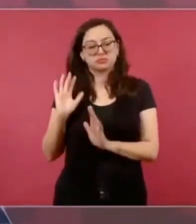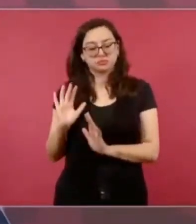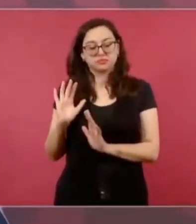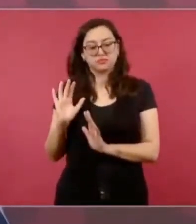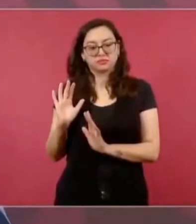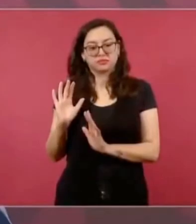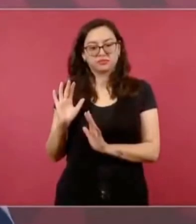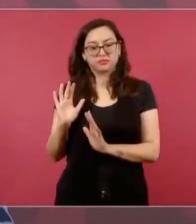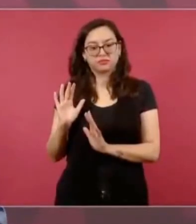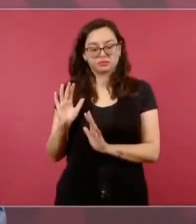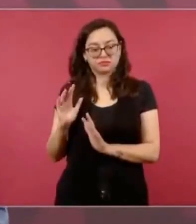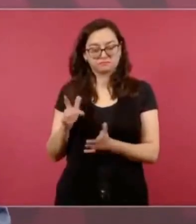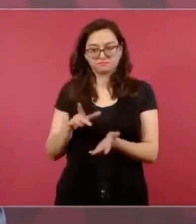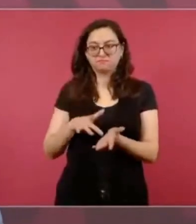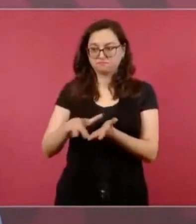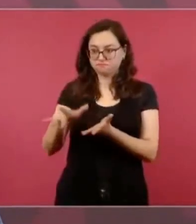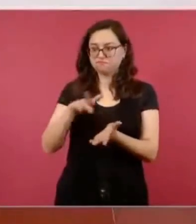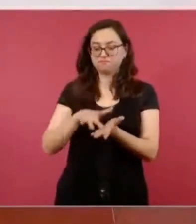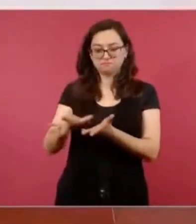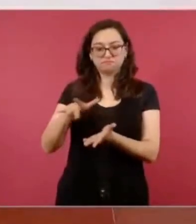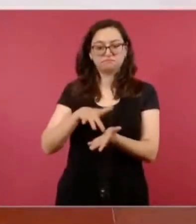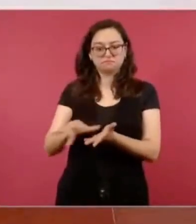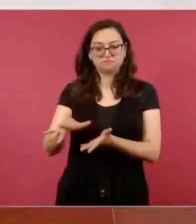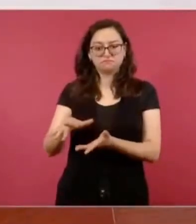jubilando y darles el 100%.